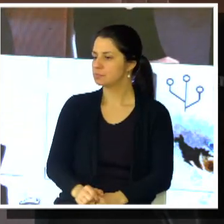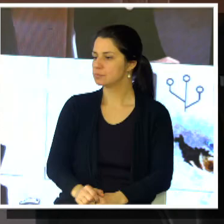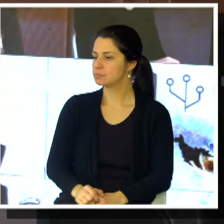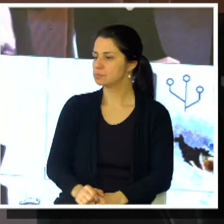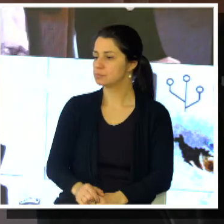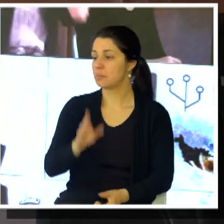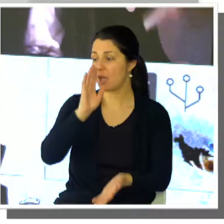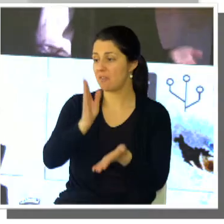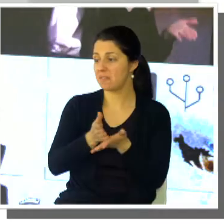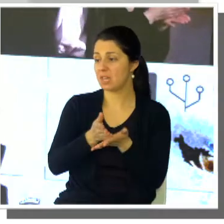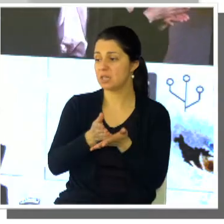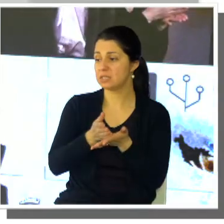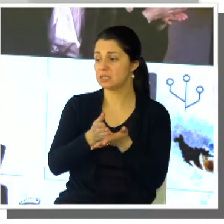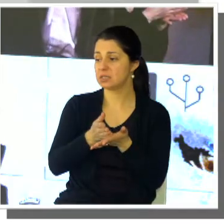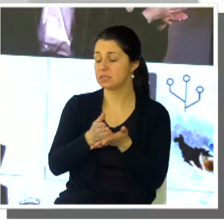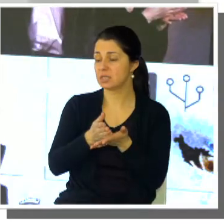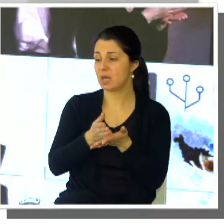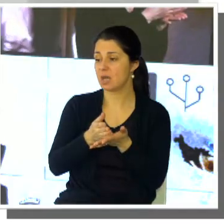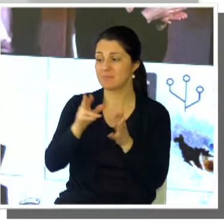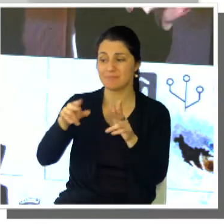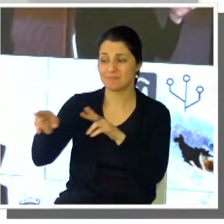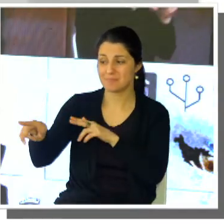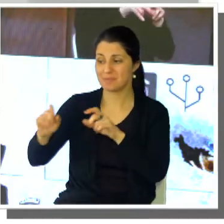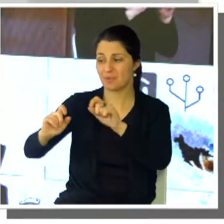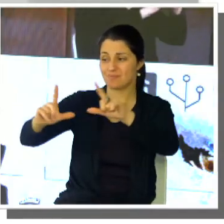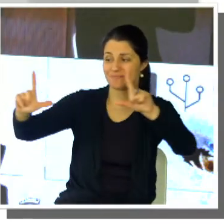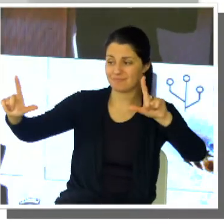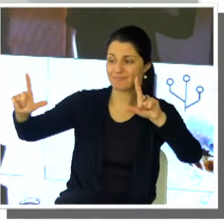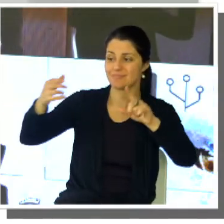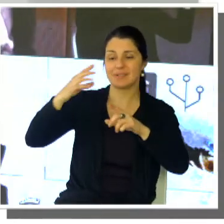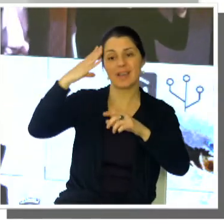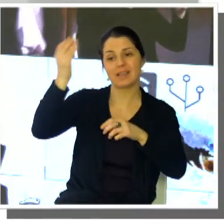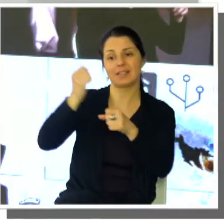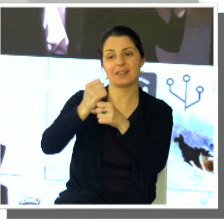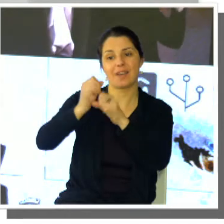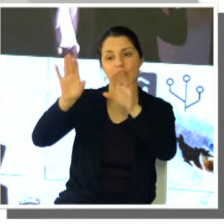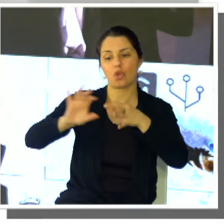Nada, finalizar con ese mismo speech de Pablo, de Antel trabajando en toda la cadena e